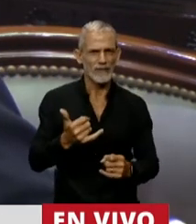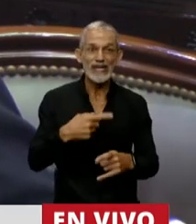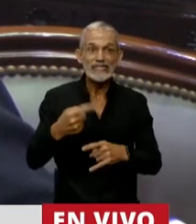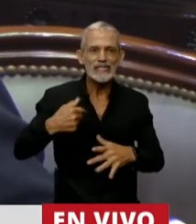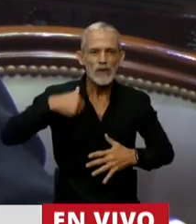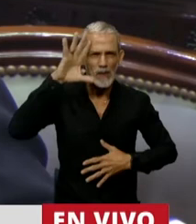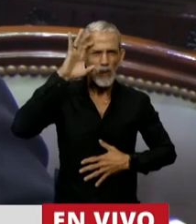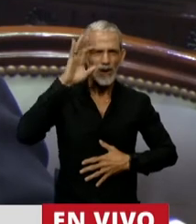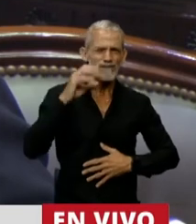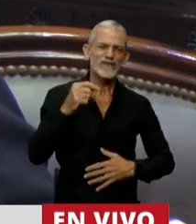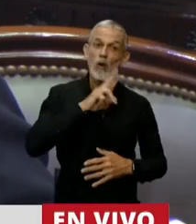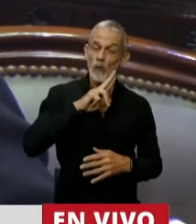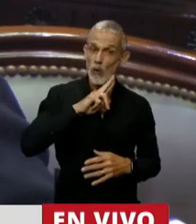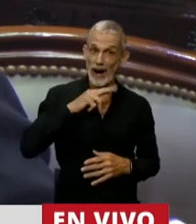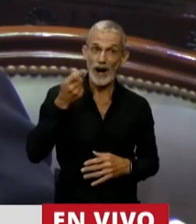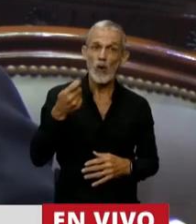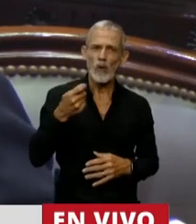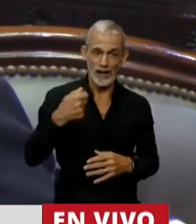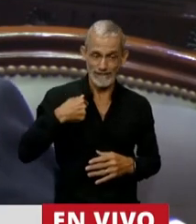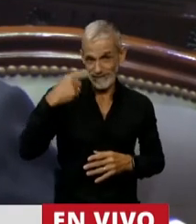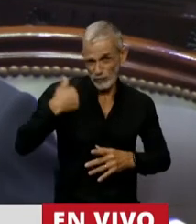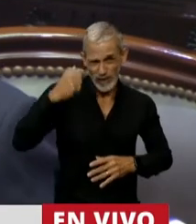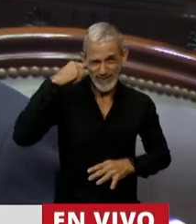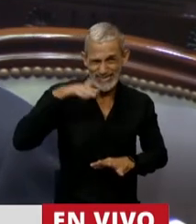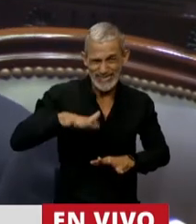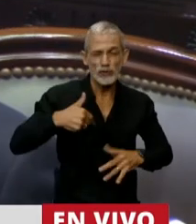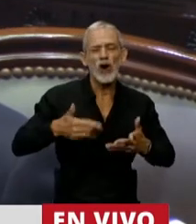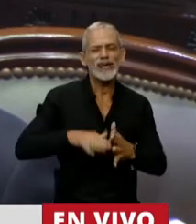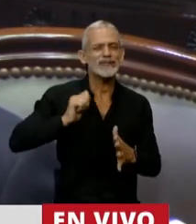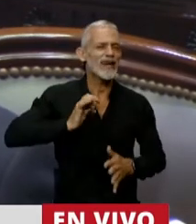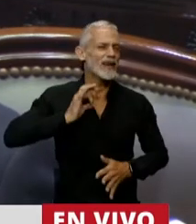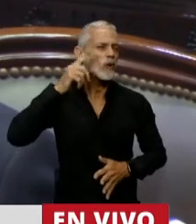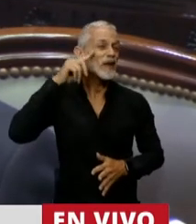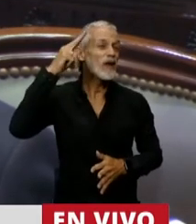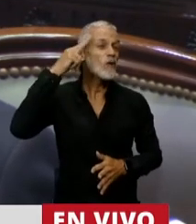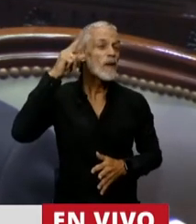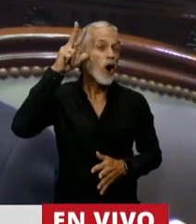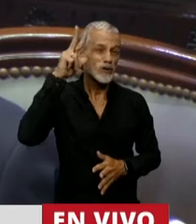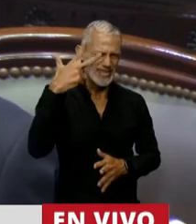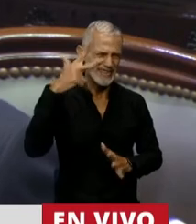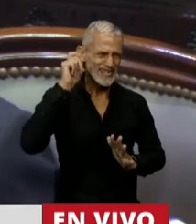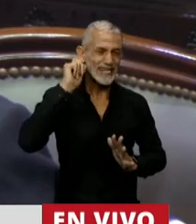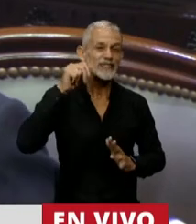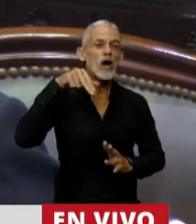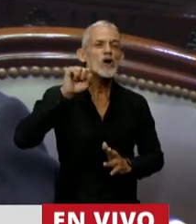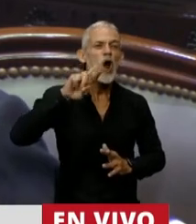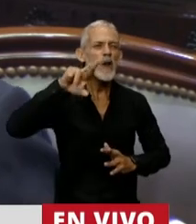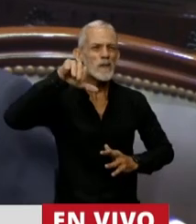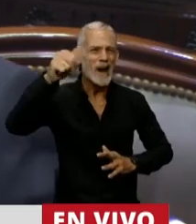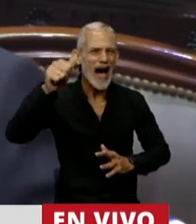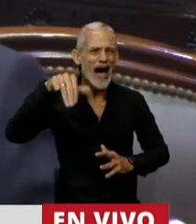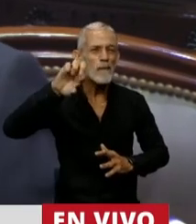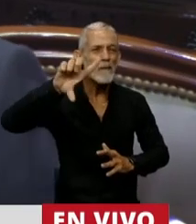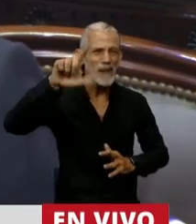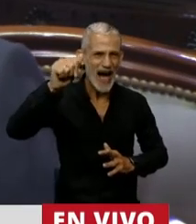de esta jubilada que me quedo yo era muy chico yo nací en el 83 presidente norma plá que